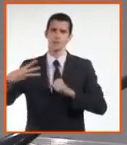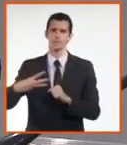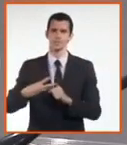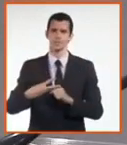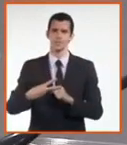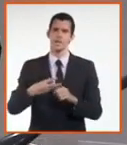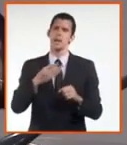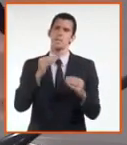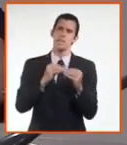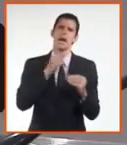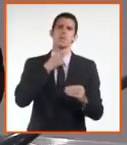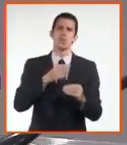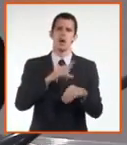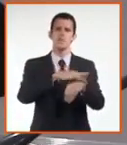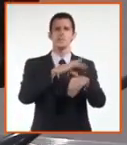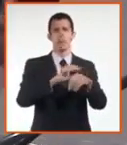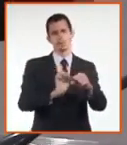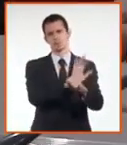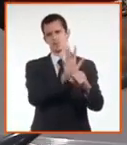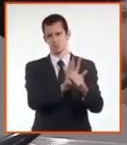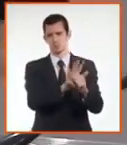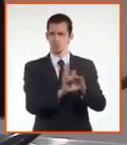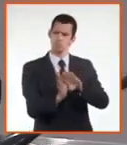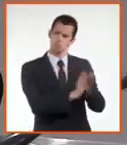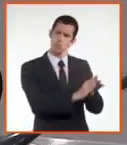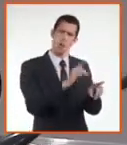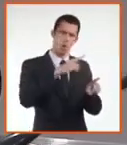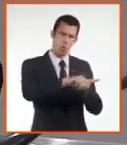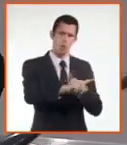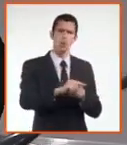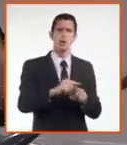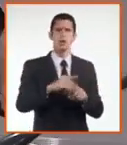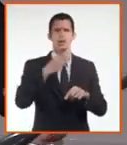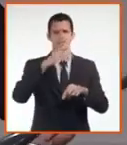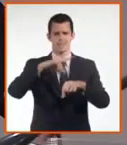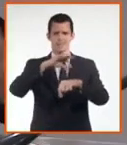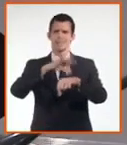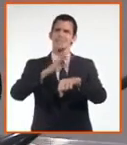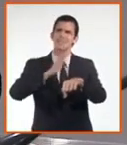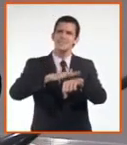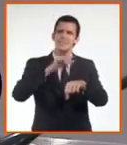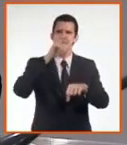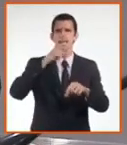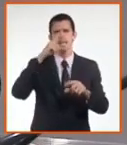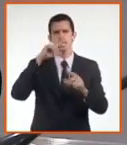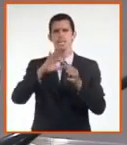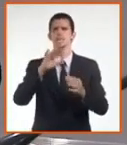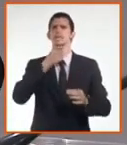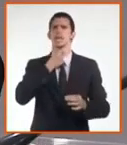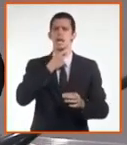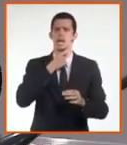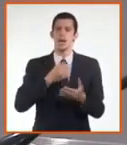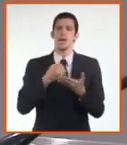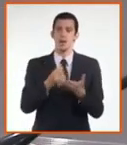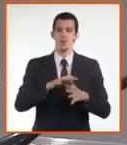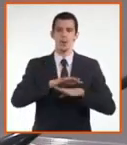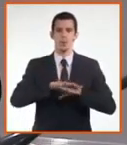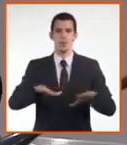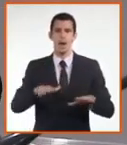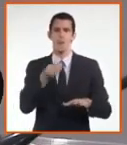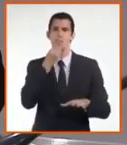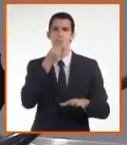que puedan entonces realmente en un tratamiento diferenciado con ellos y evitar que pasen a una gravedad incluso a la muerte